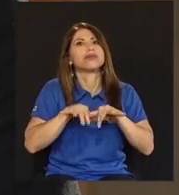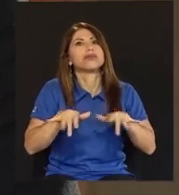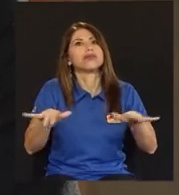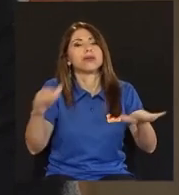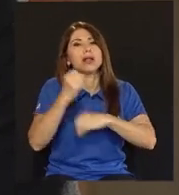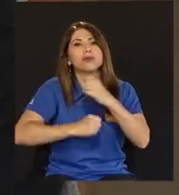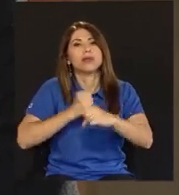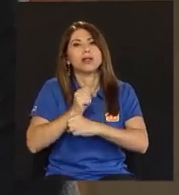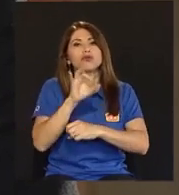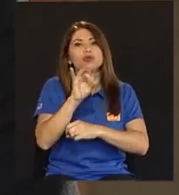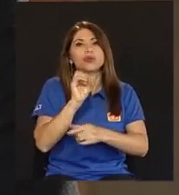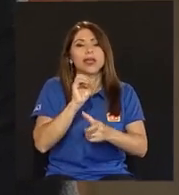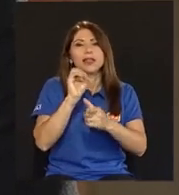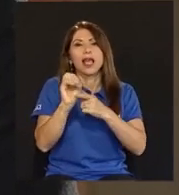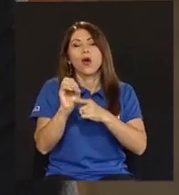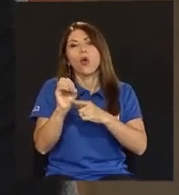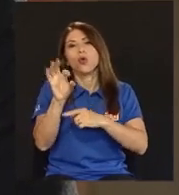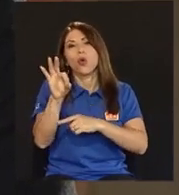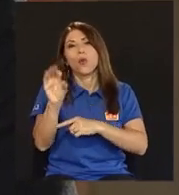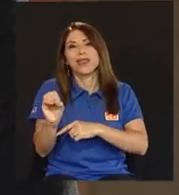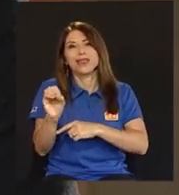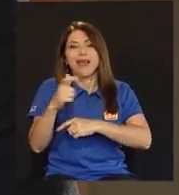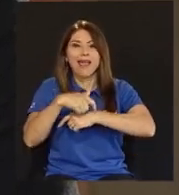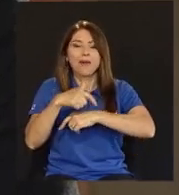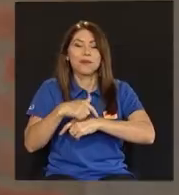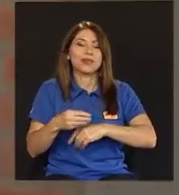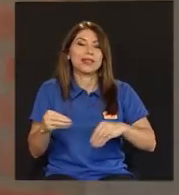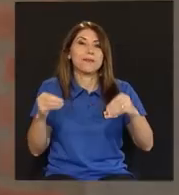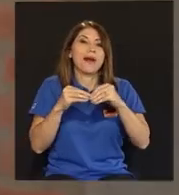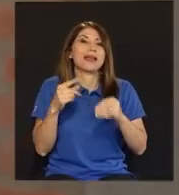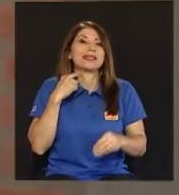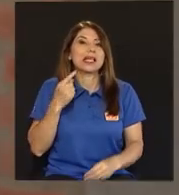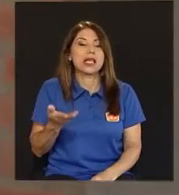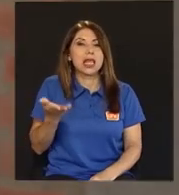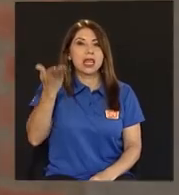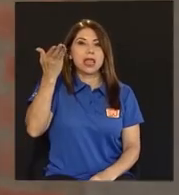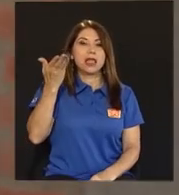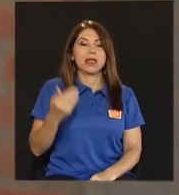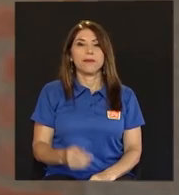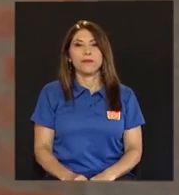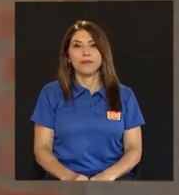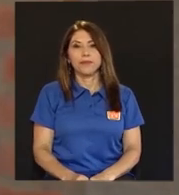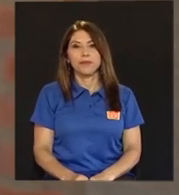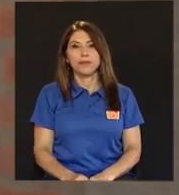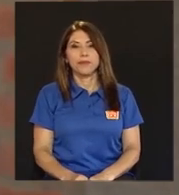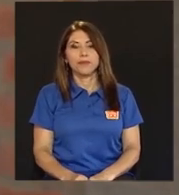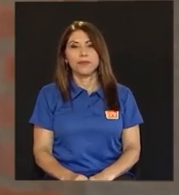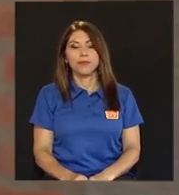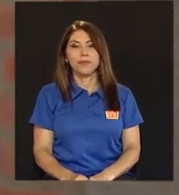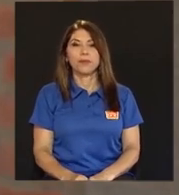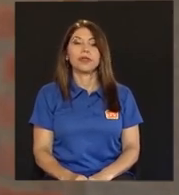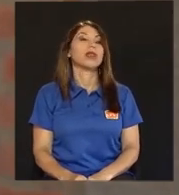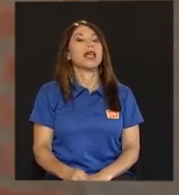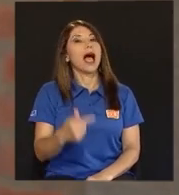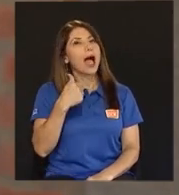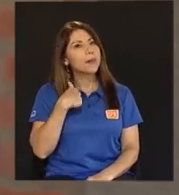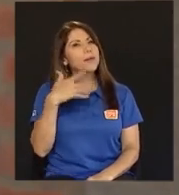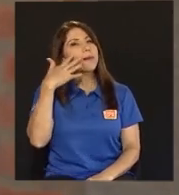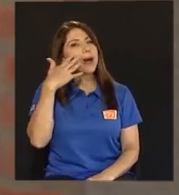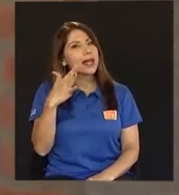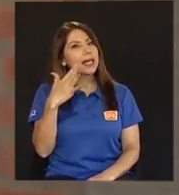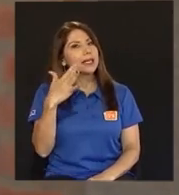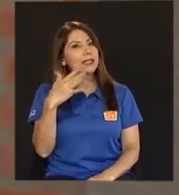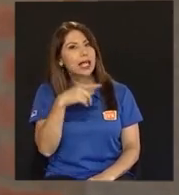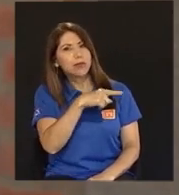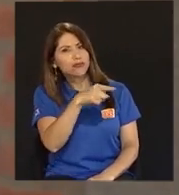80 y 90 en épocas de alta inflación. Y a mí me parece, y no sé si usted comparte esa